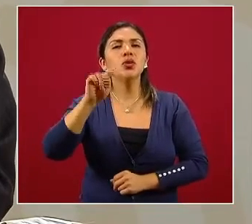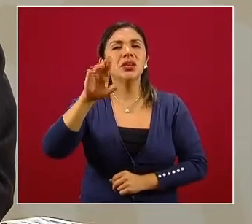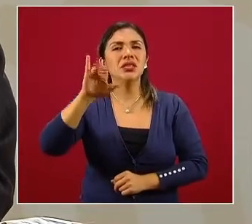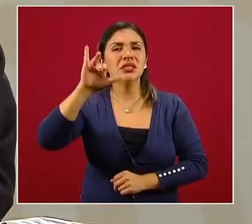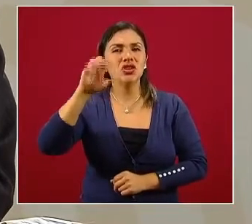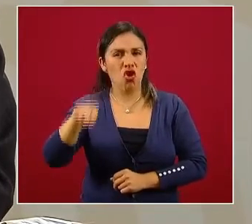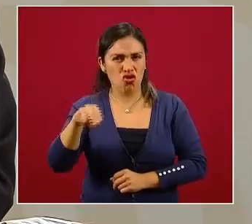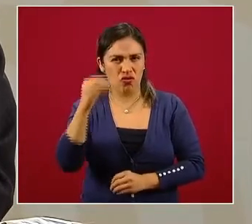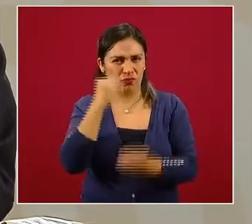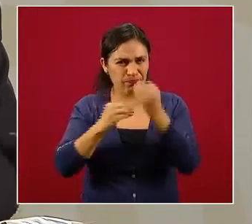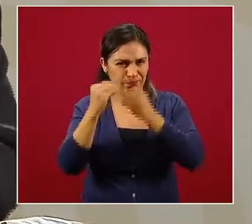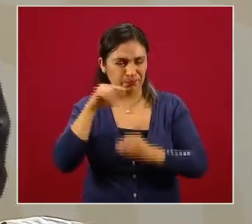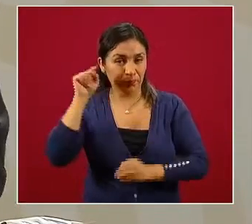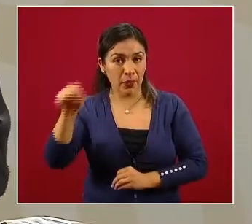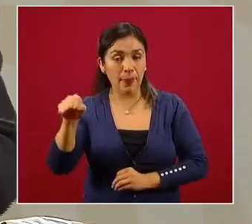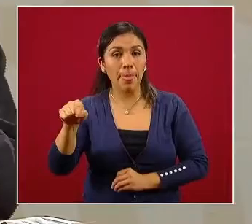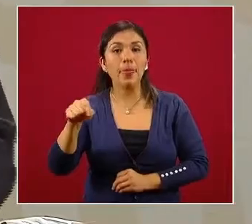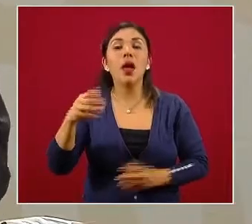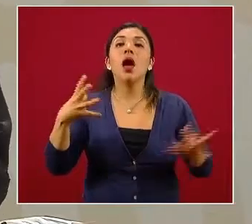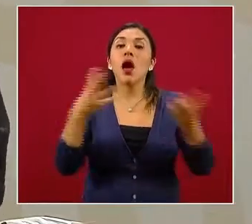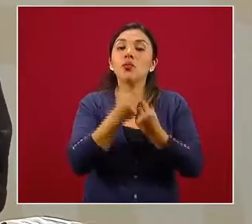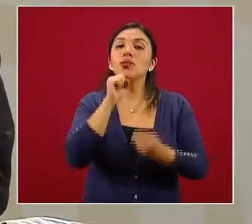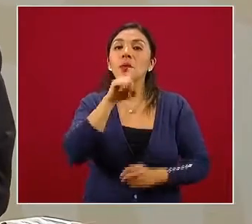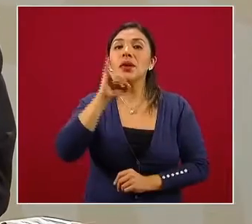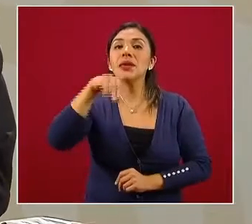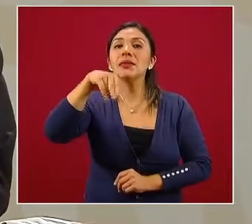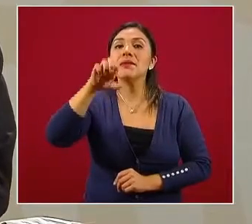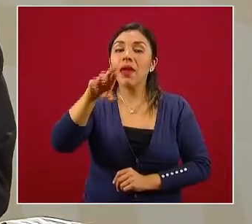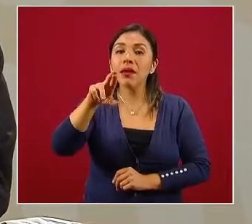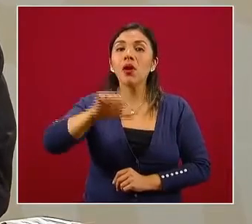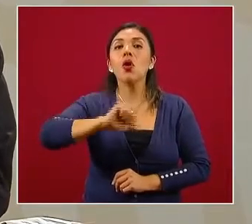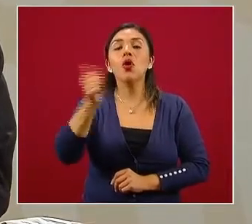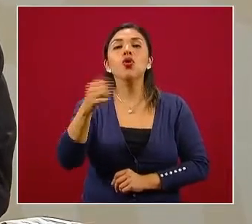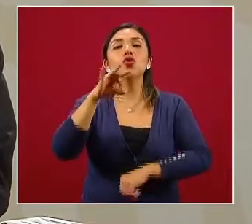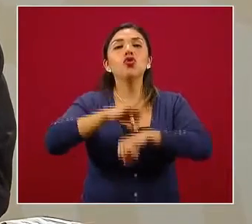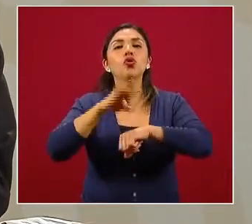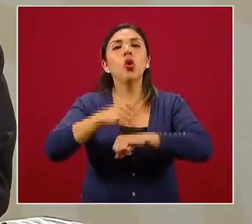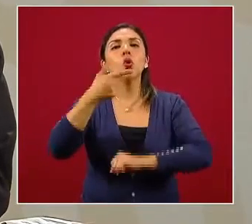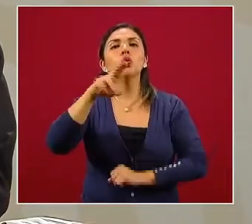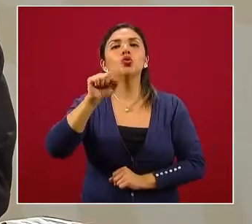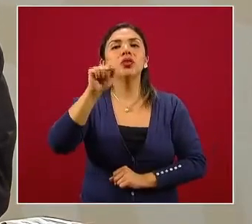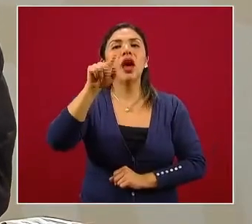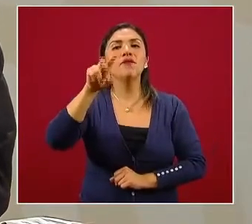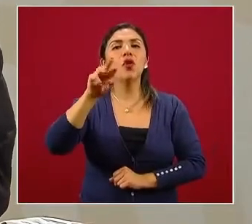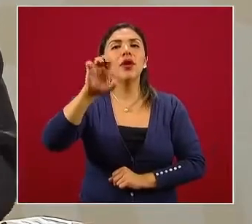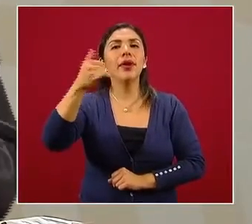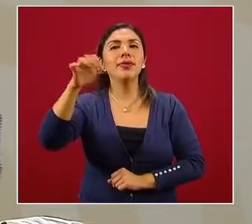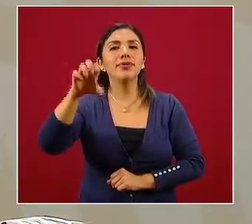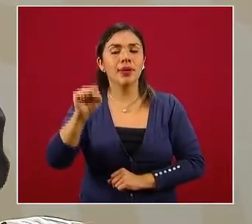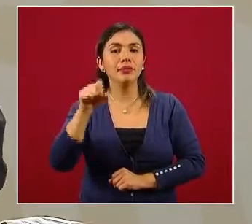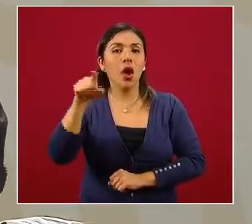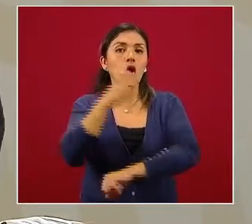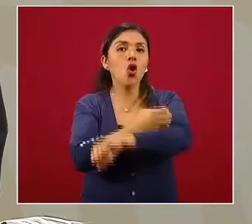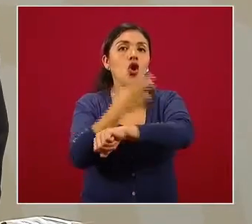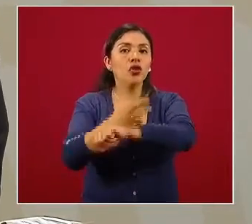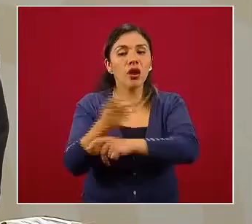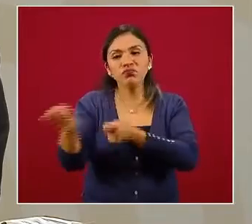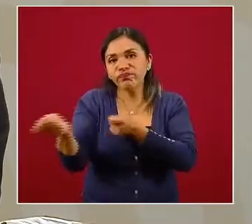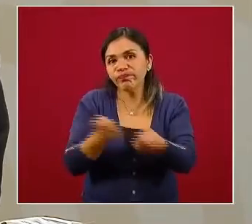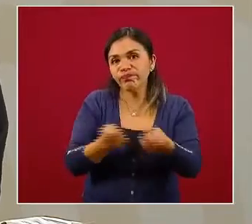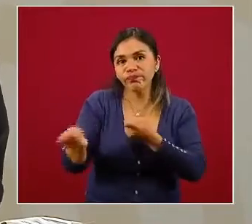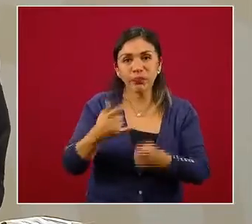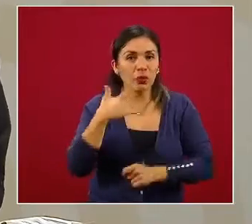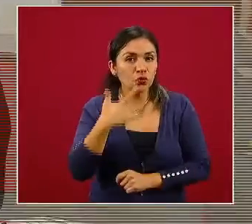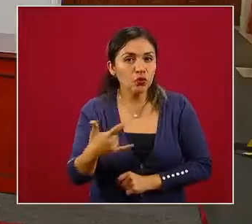y el INER, y el doctor Gustavo Reyes Terán, coordinador de los institutos, fue quien coordinó todo este